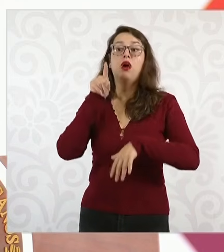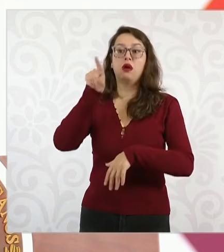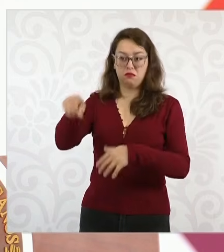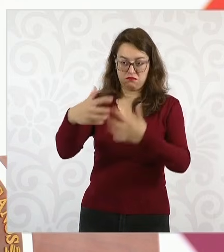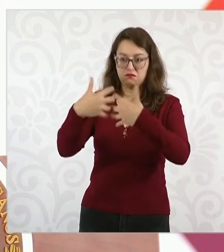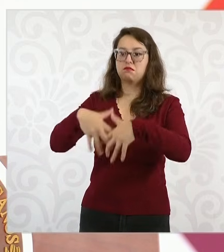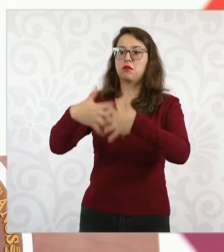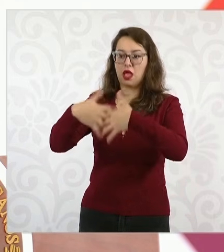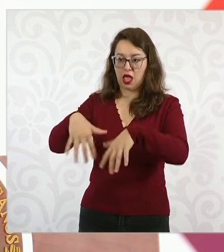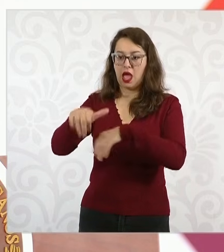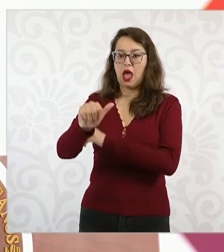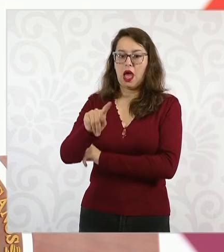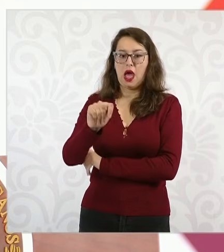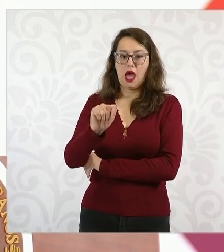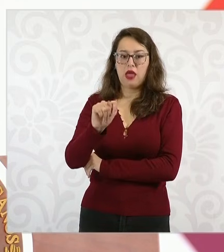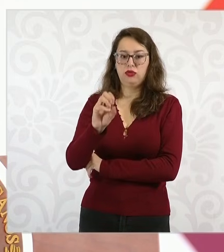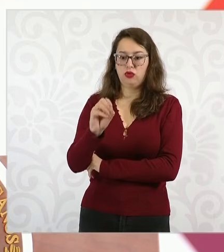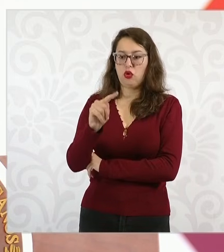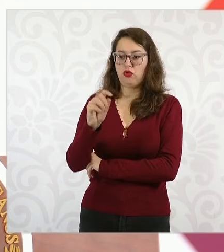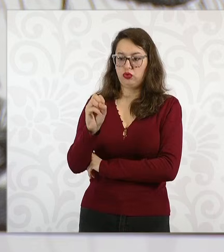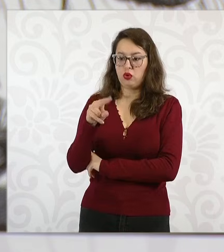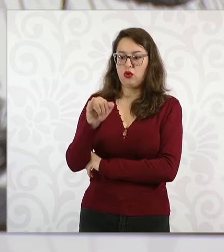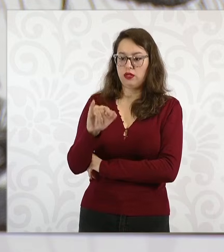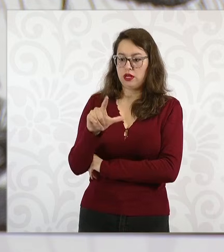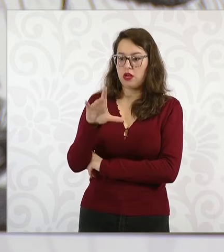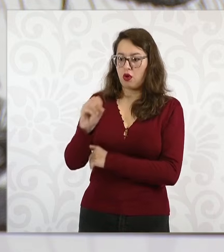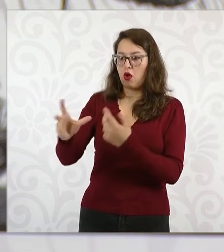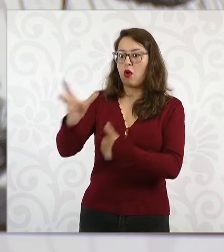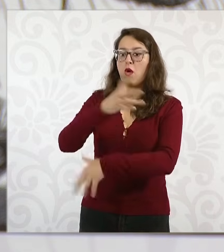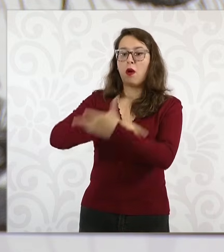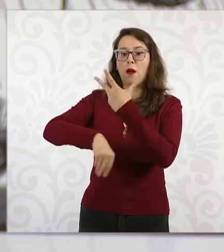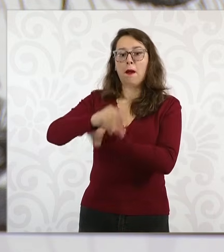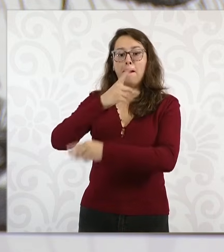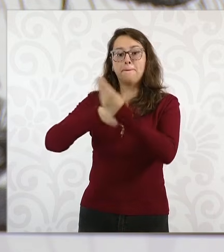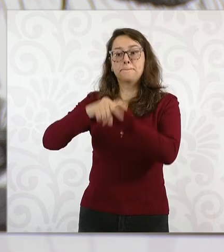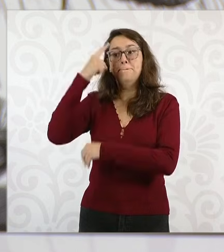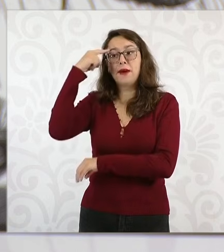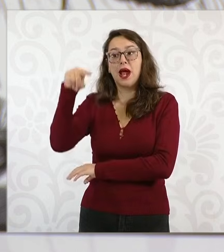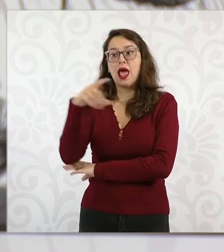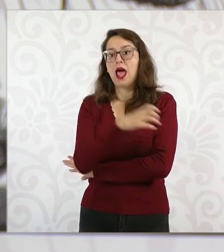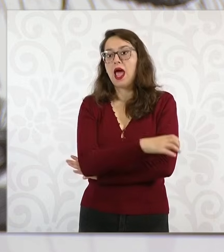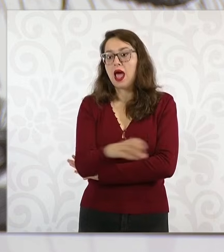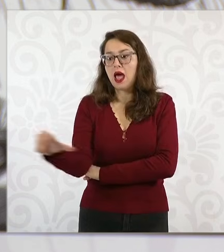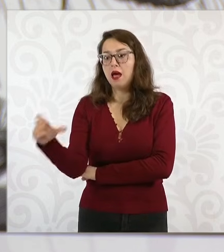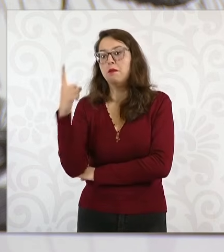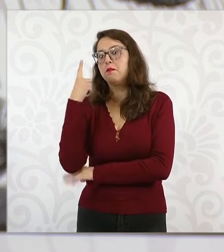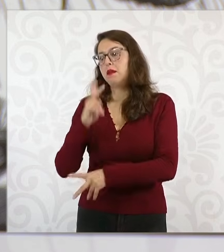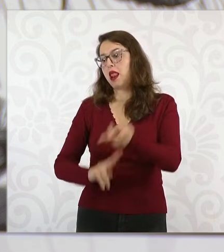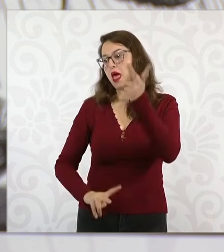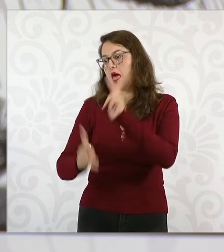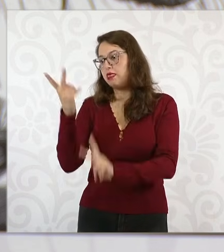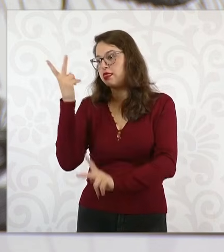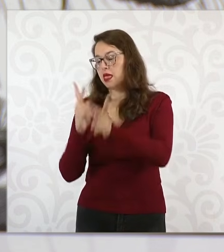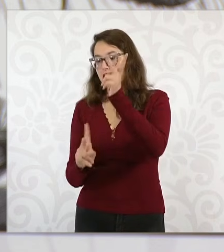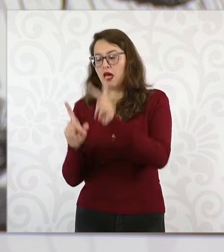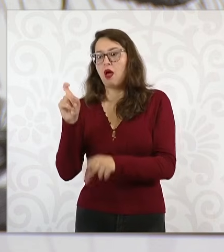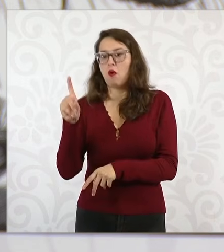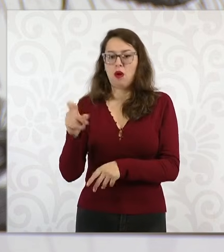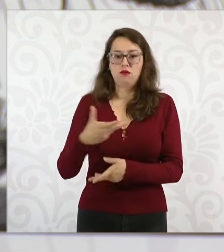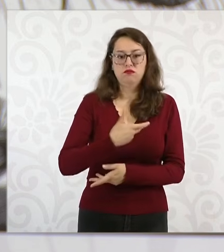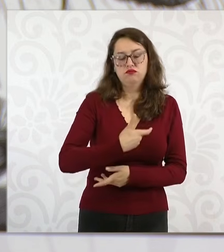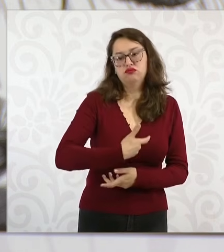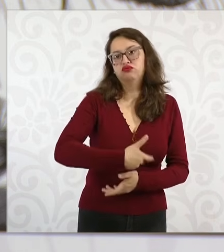y se utiliza para riego después. Siempre se usó para riego, nada más que antes eran aguas negras.